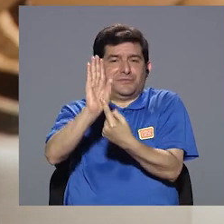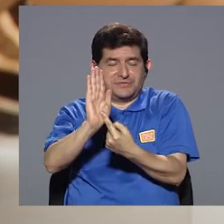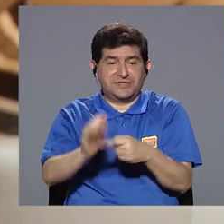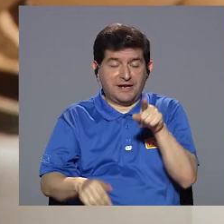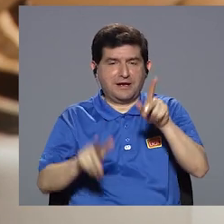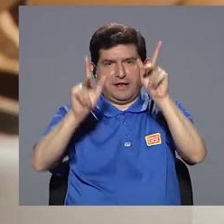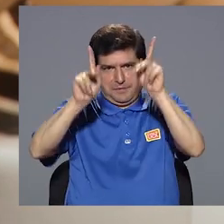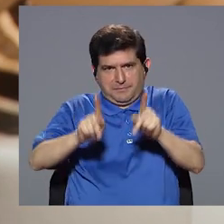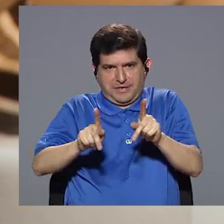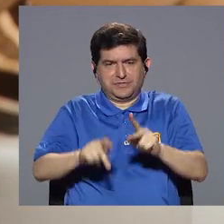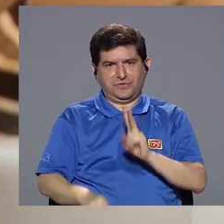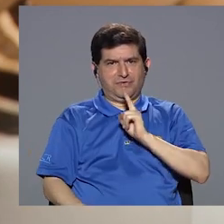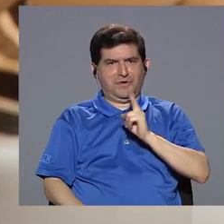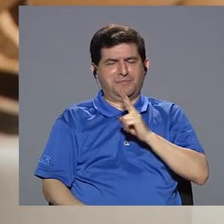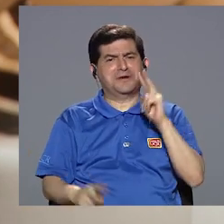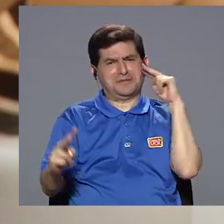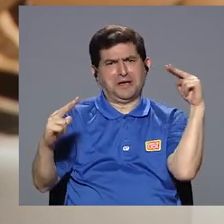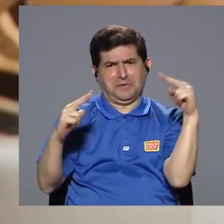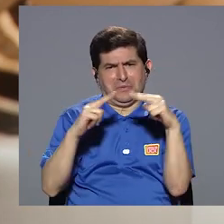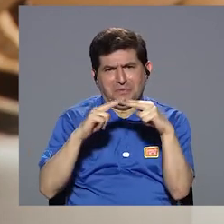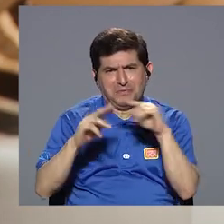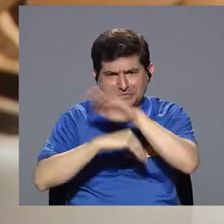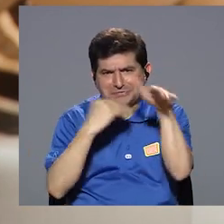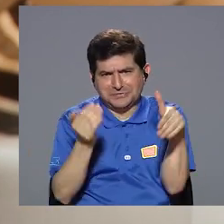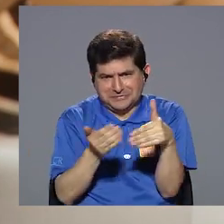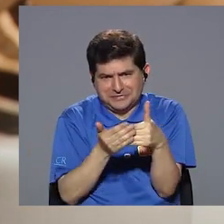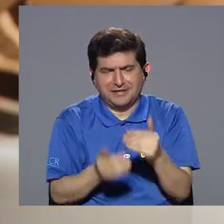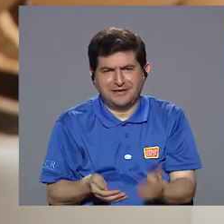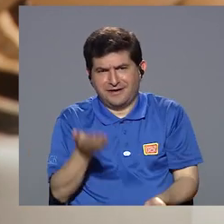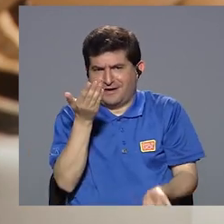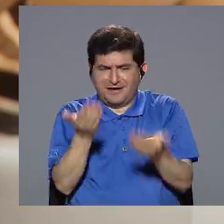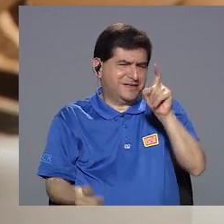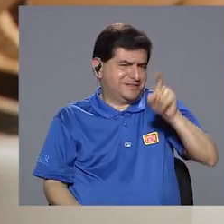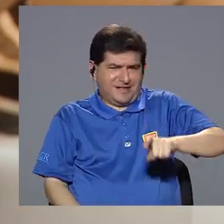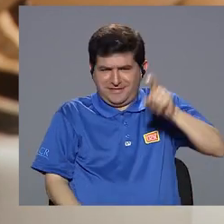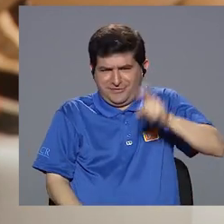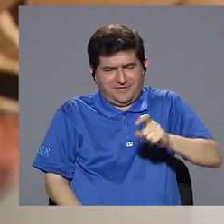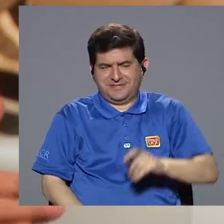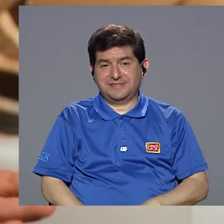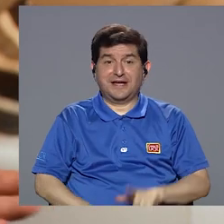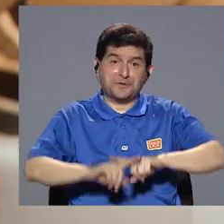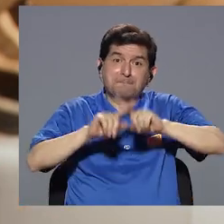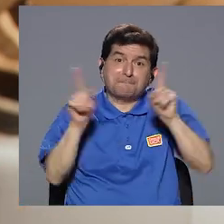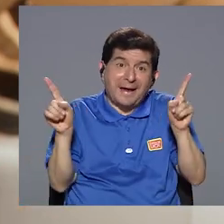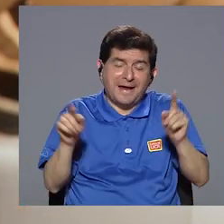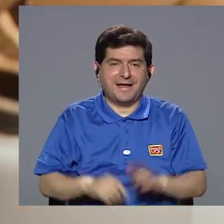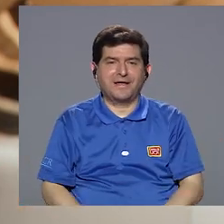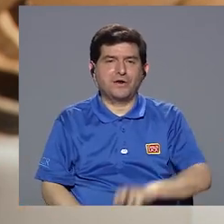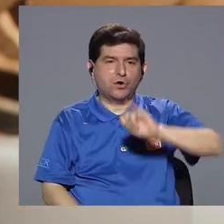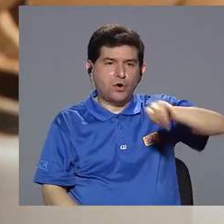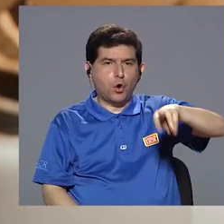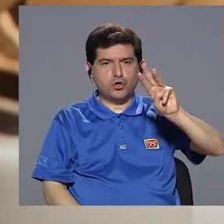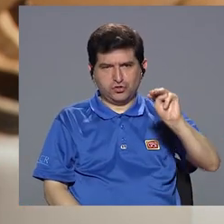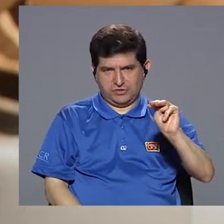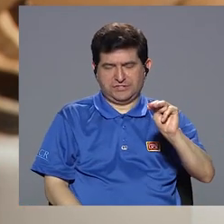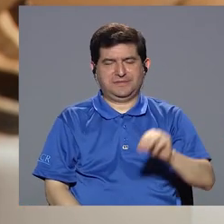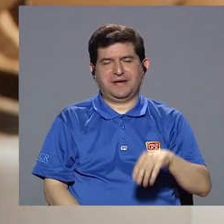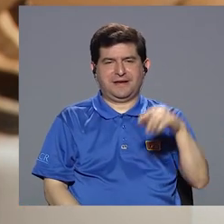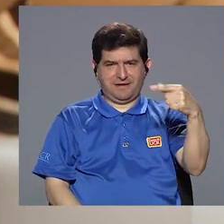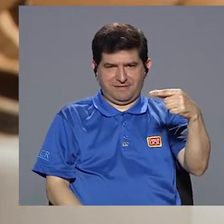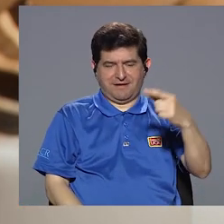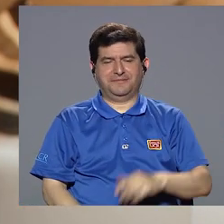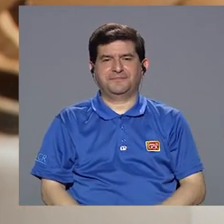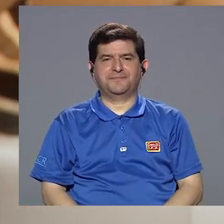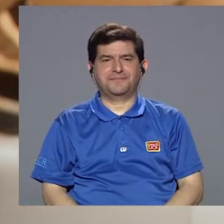presentarlo porque él es una persona realmente muy conocida y tal vez no haya necesidad de hacerlo pero josemaría